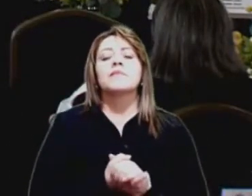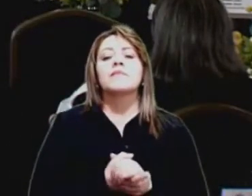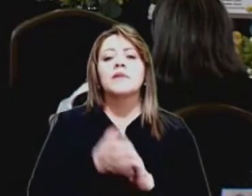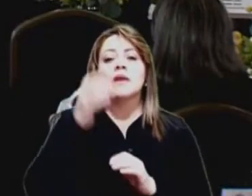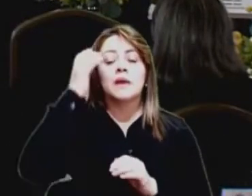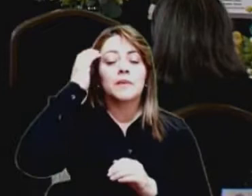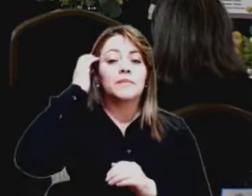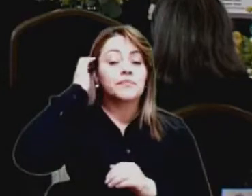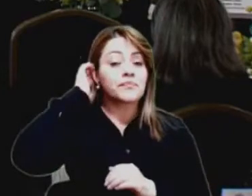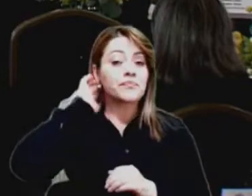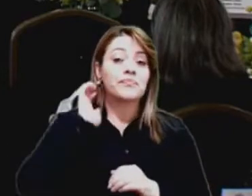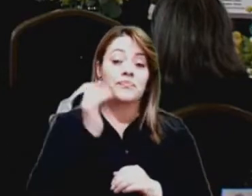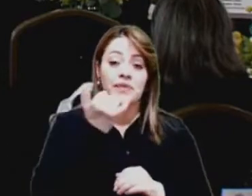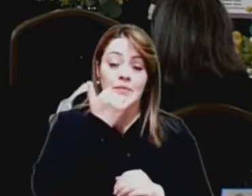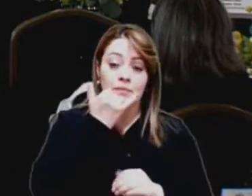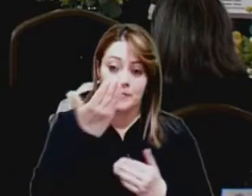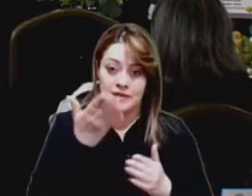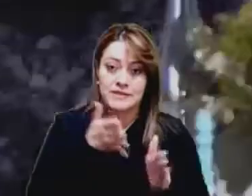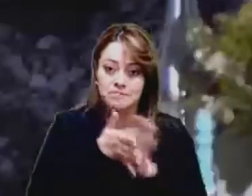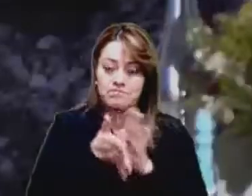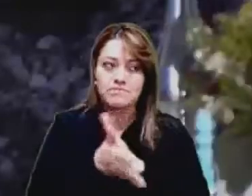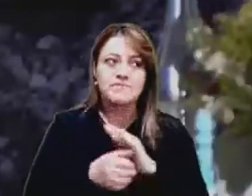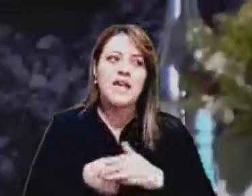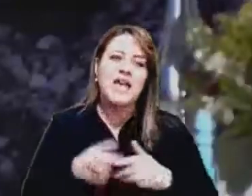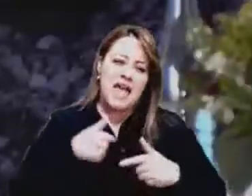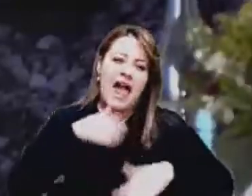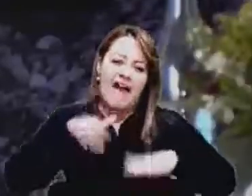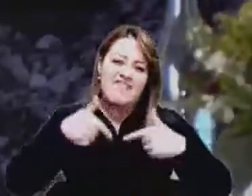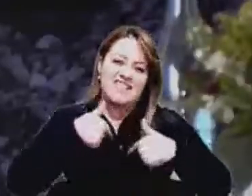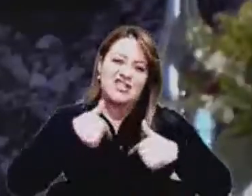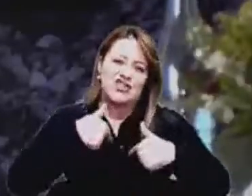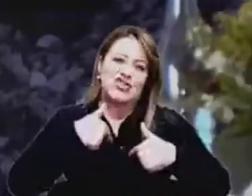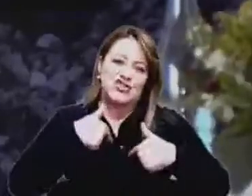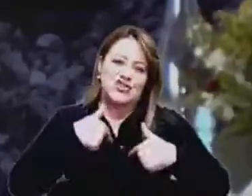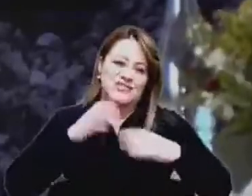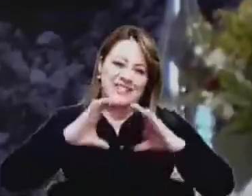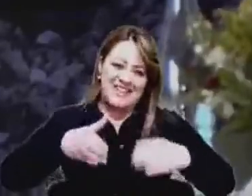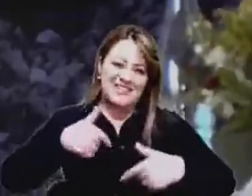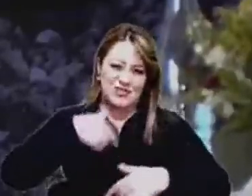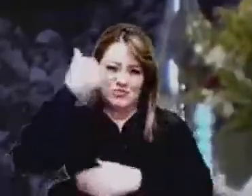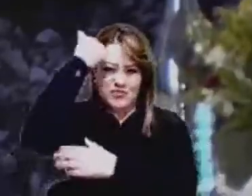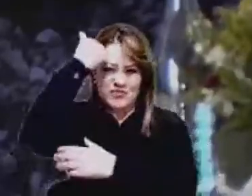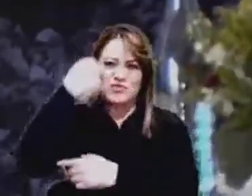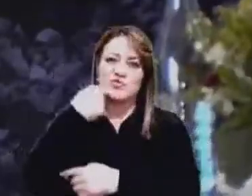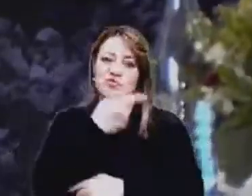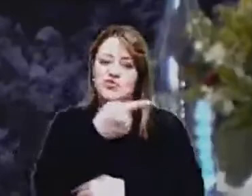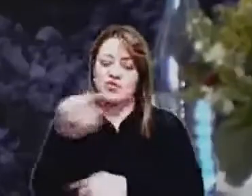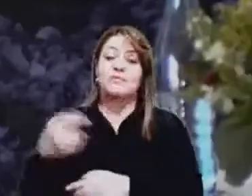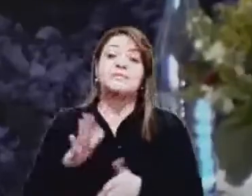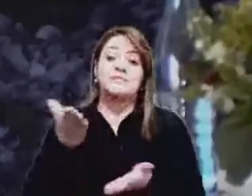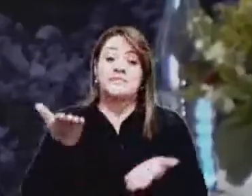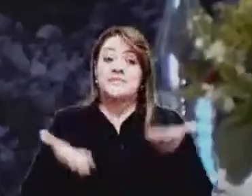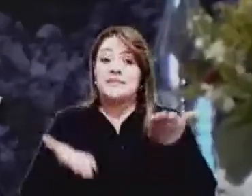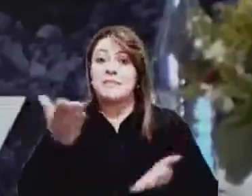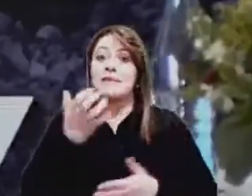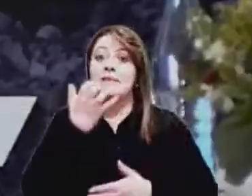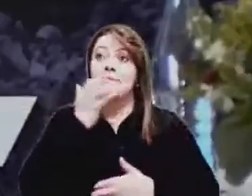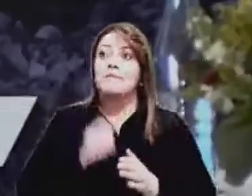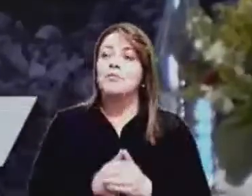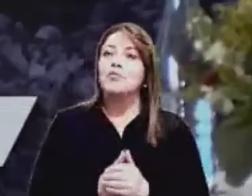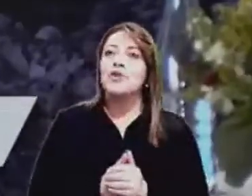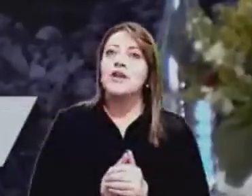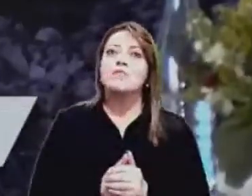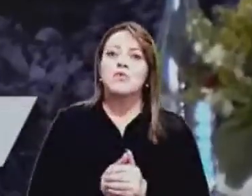qué es que yo diría como digo molestando a cesc en clase depende digamos si es un tema por ejemplo como lo es tribunal de arbitramento